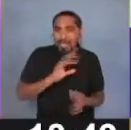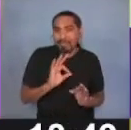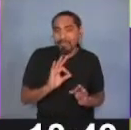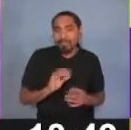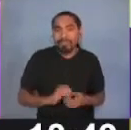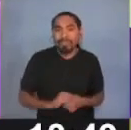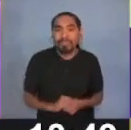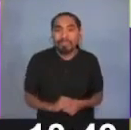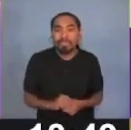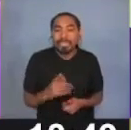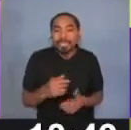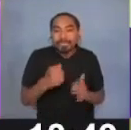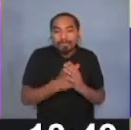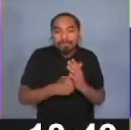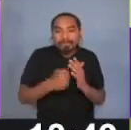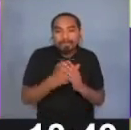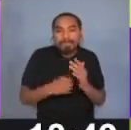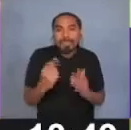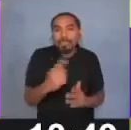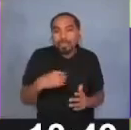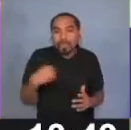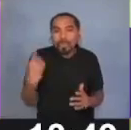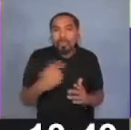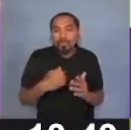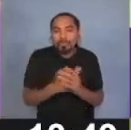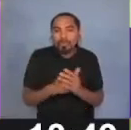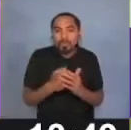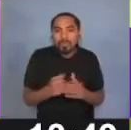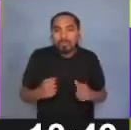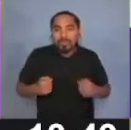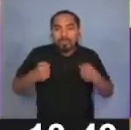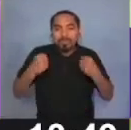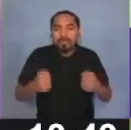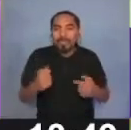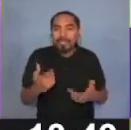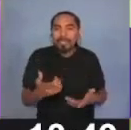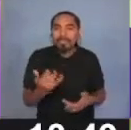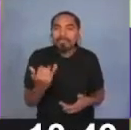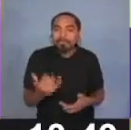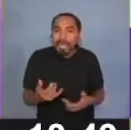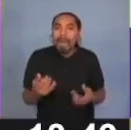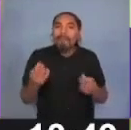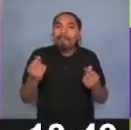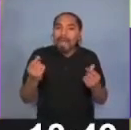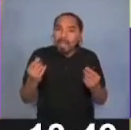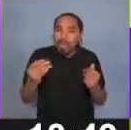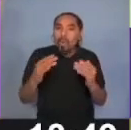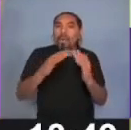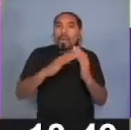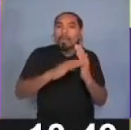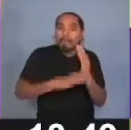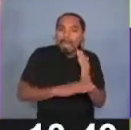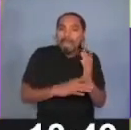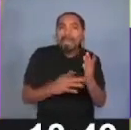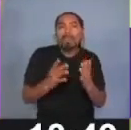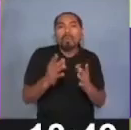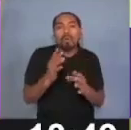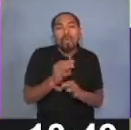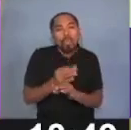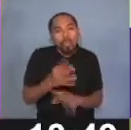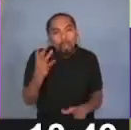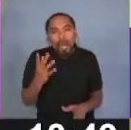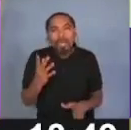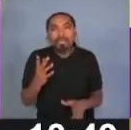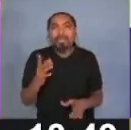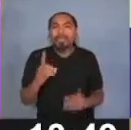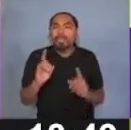porque no solamente es modificar valores y mínimos que tienen que ver con la educación, sino también con el resto de la administración